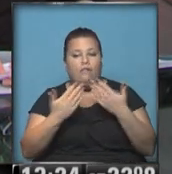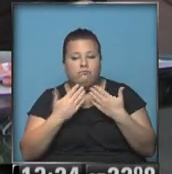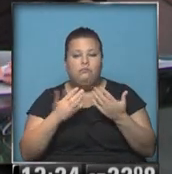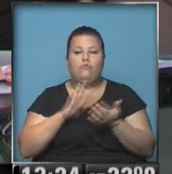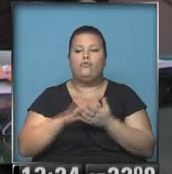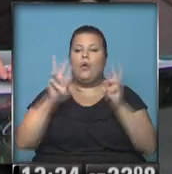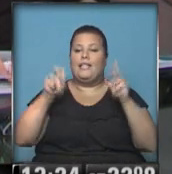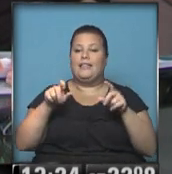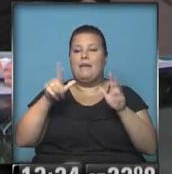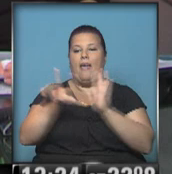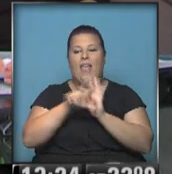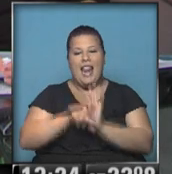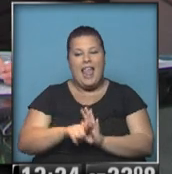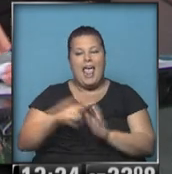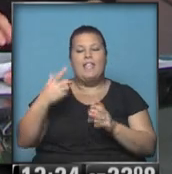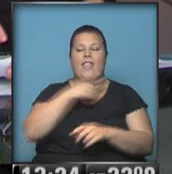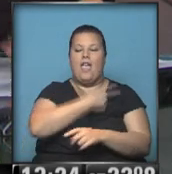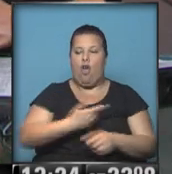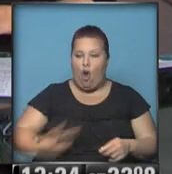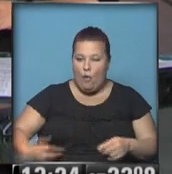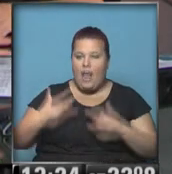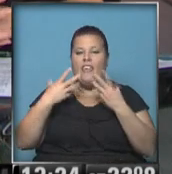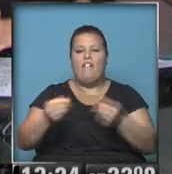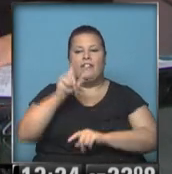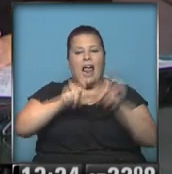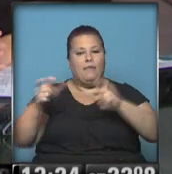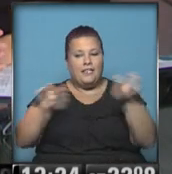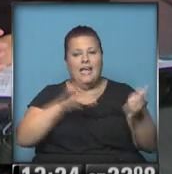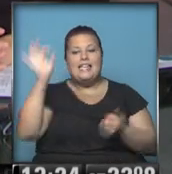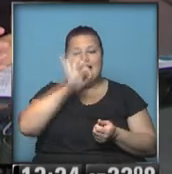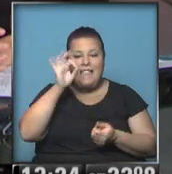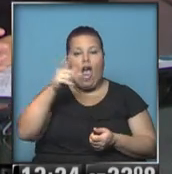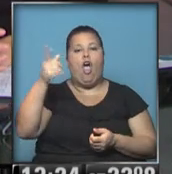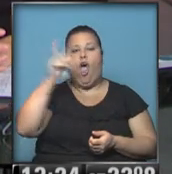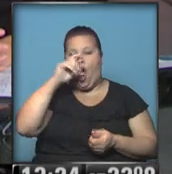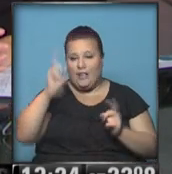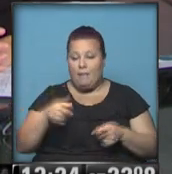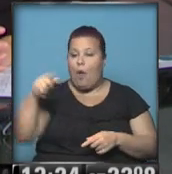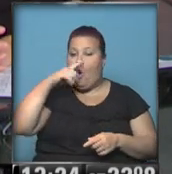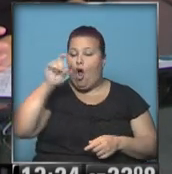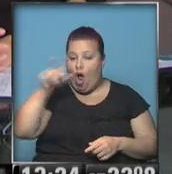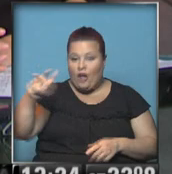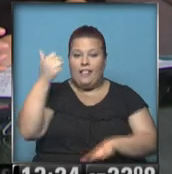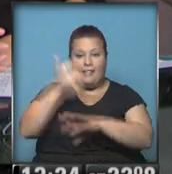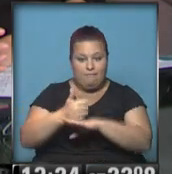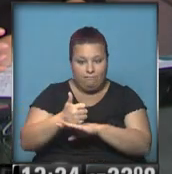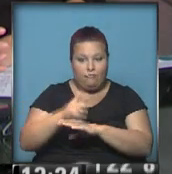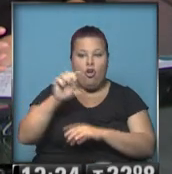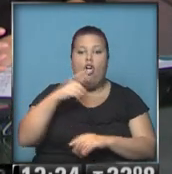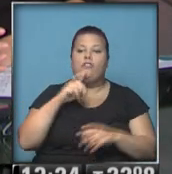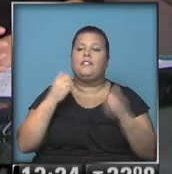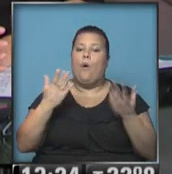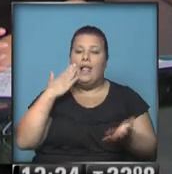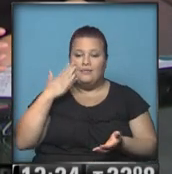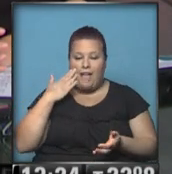supuesto, sobre este paquete de leyes del Ejecutivo, sobre la defensa del consumidor en Chaco y en Corrientes, en estos últimos lugares donde está Costa. ¿Qué tal?